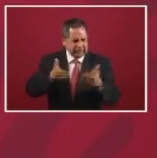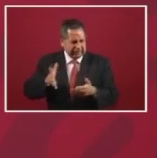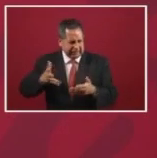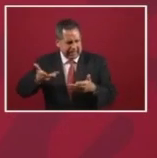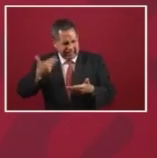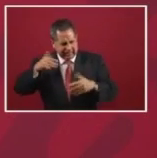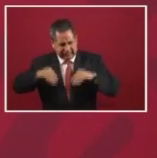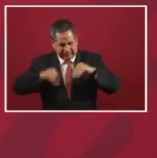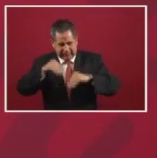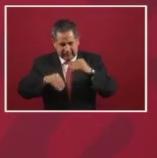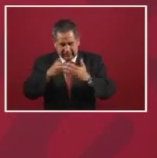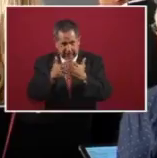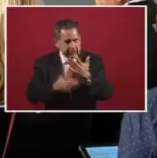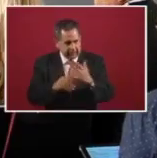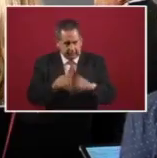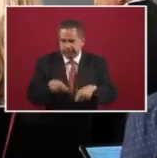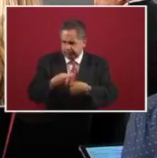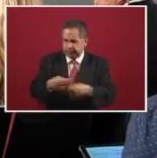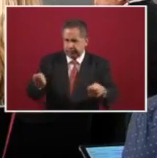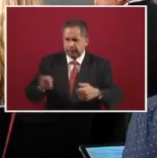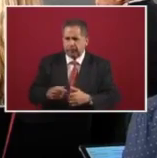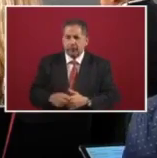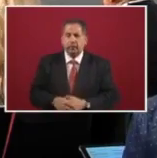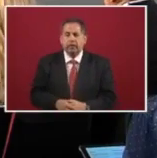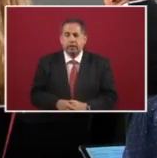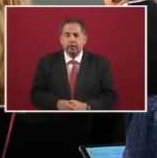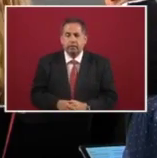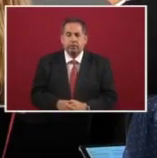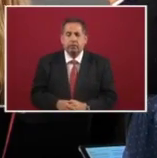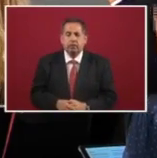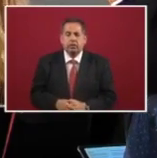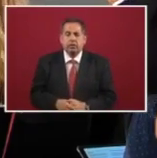llevamos también sobre esto. Muchas gracias.